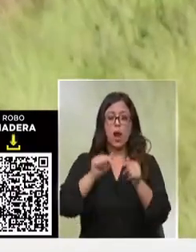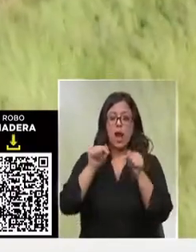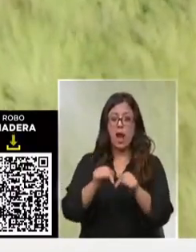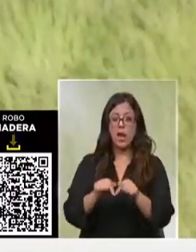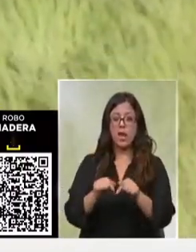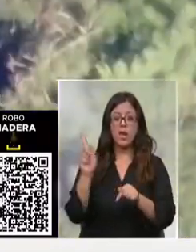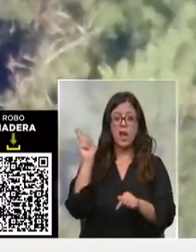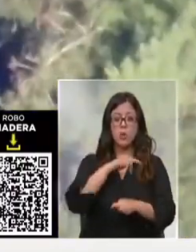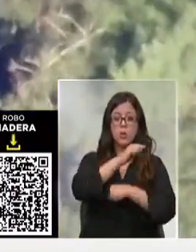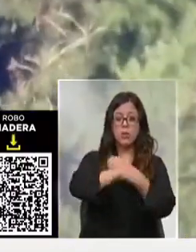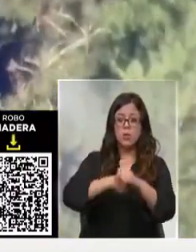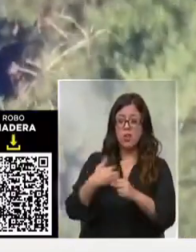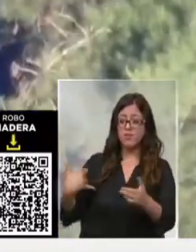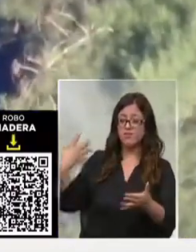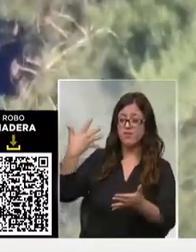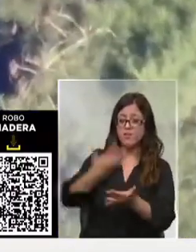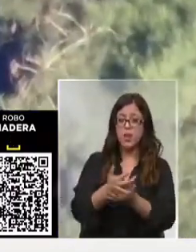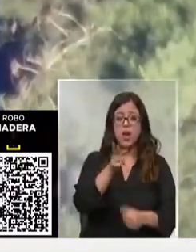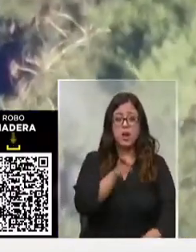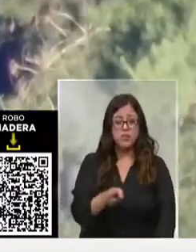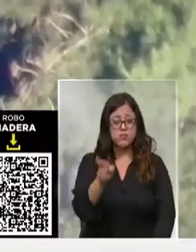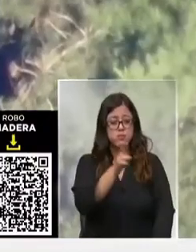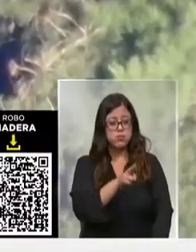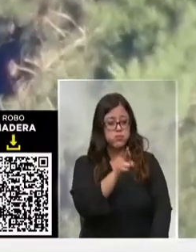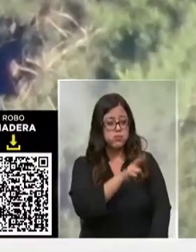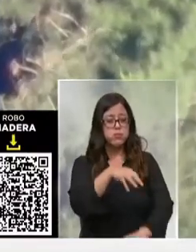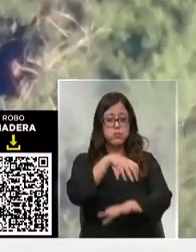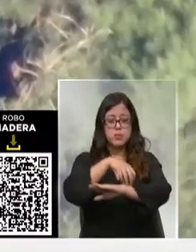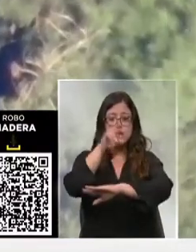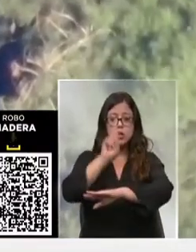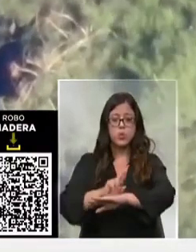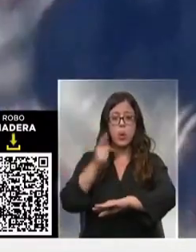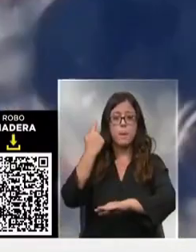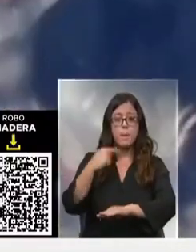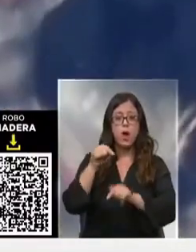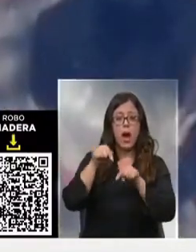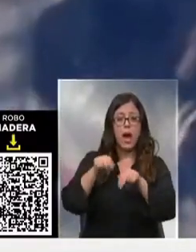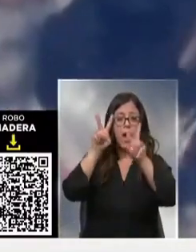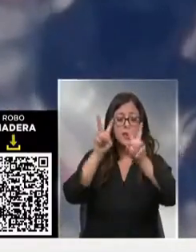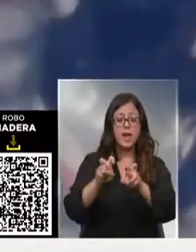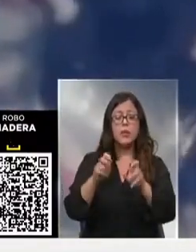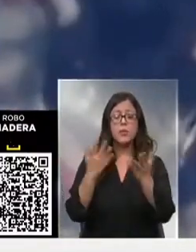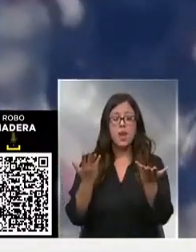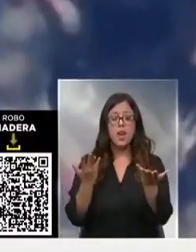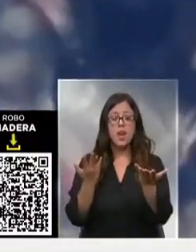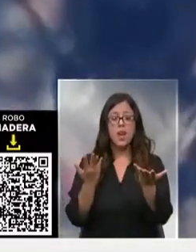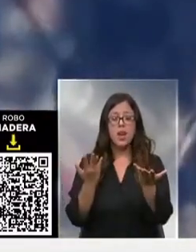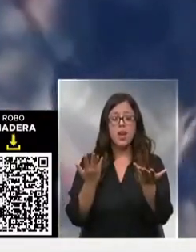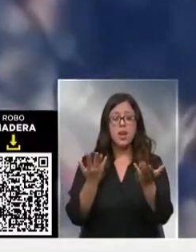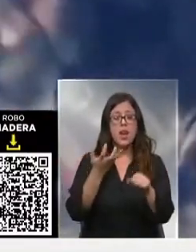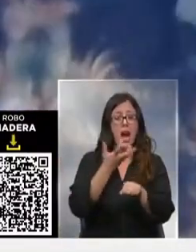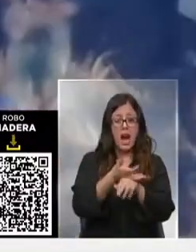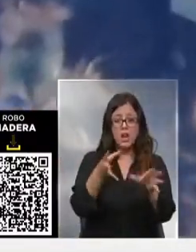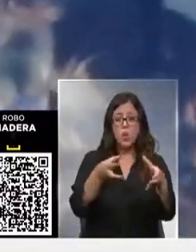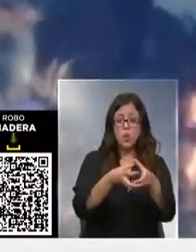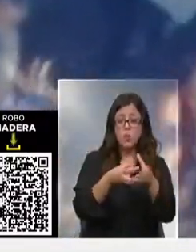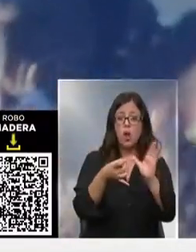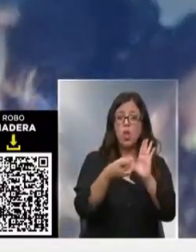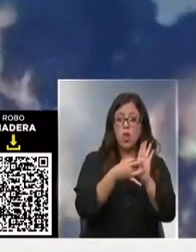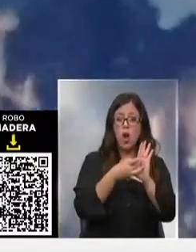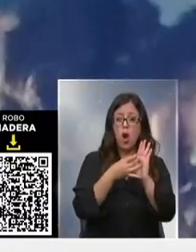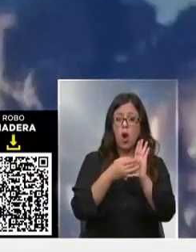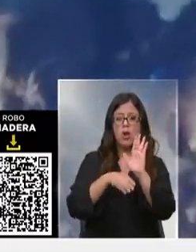último año se han ido repitiendo en la macro zona sur, pero que en este caso esconde una asociación delictual